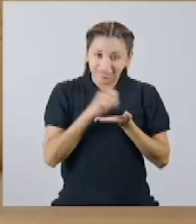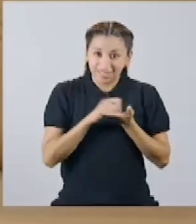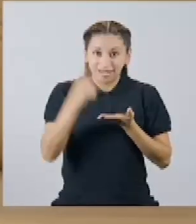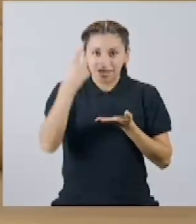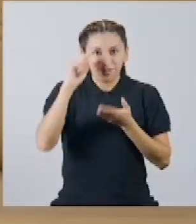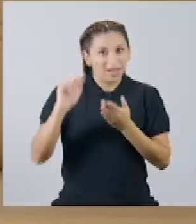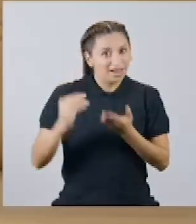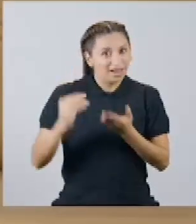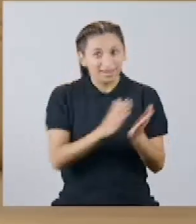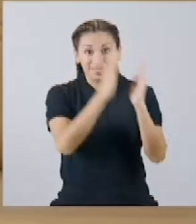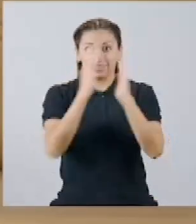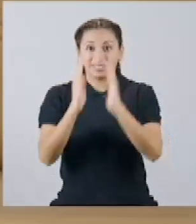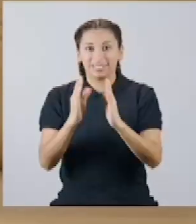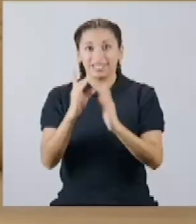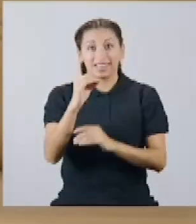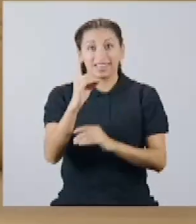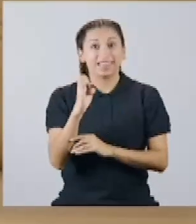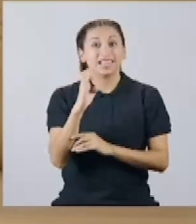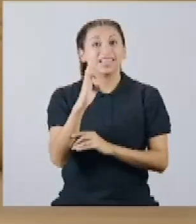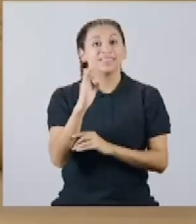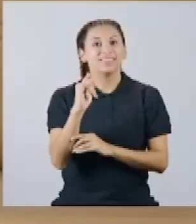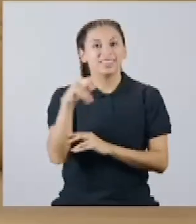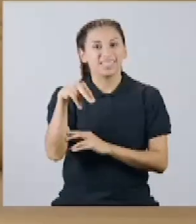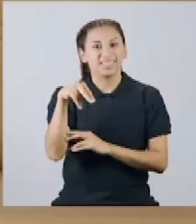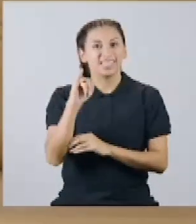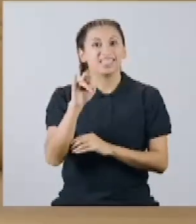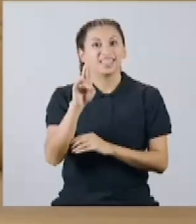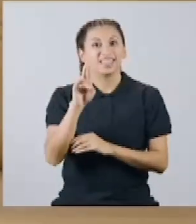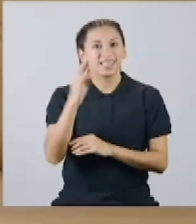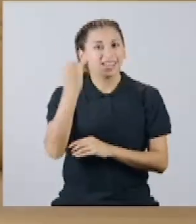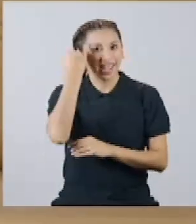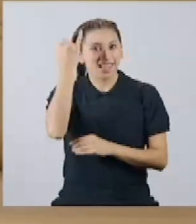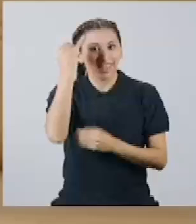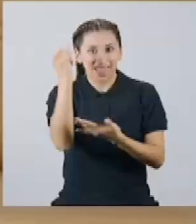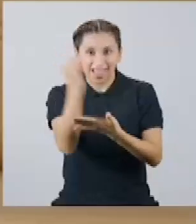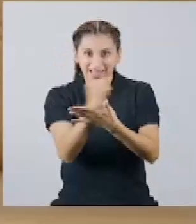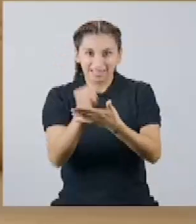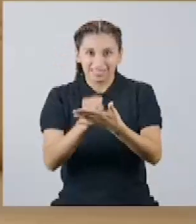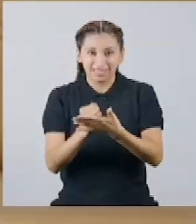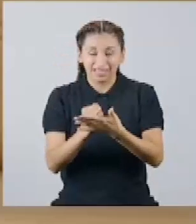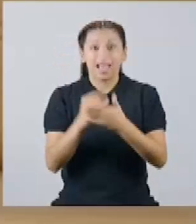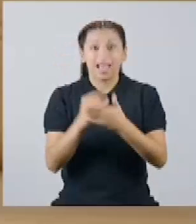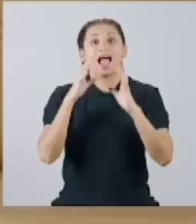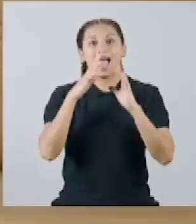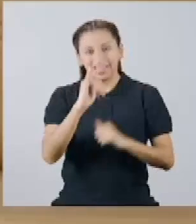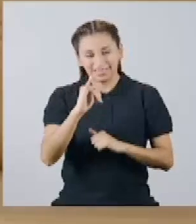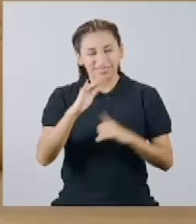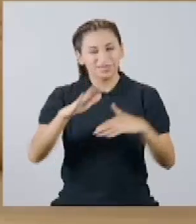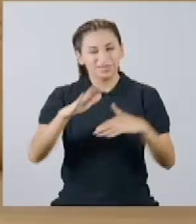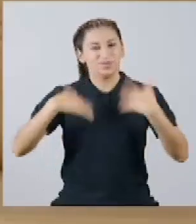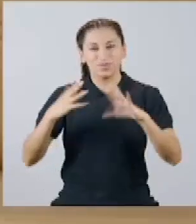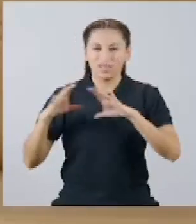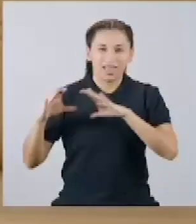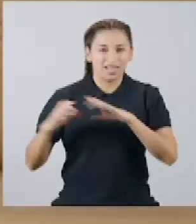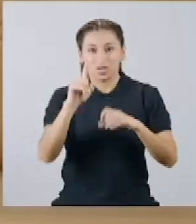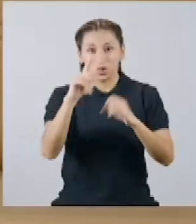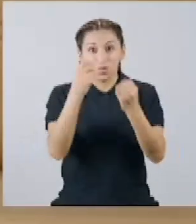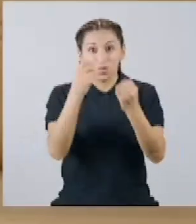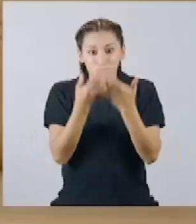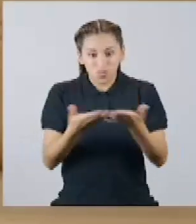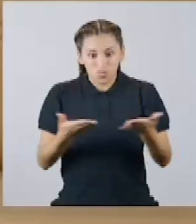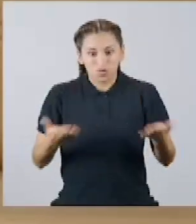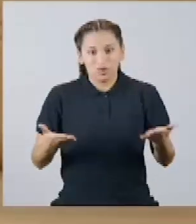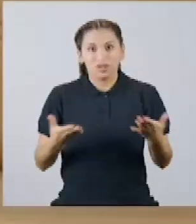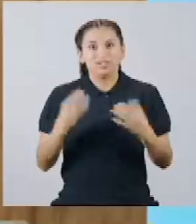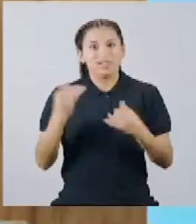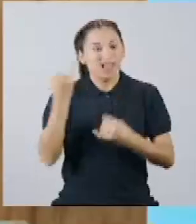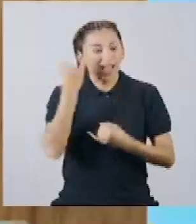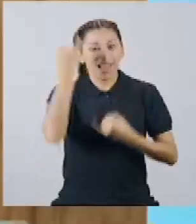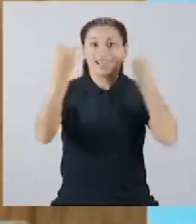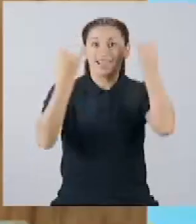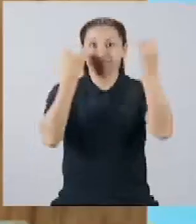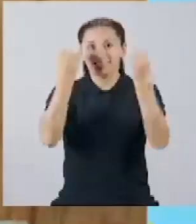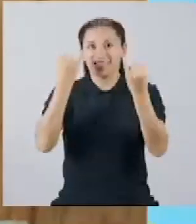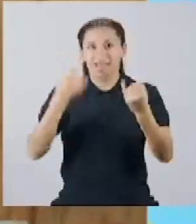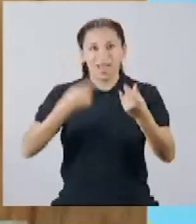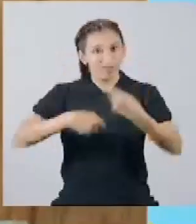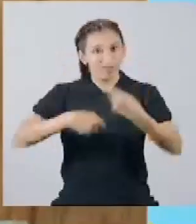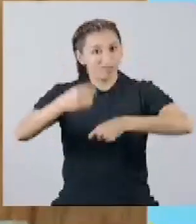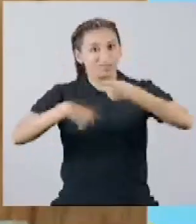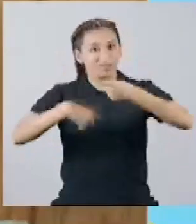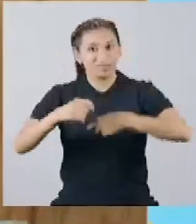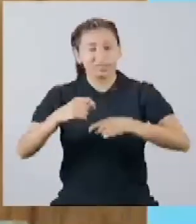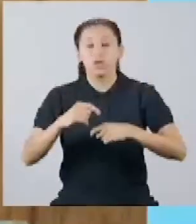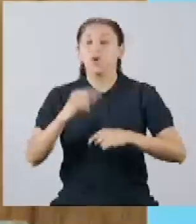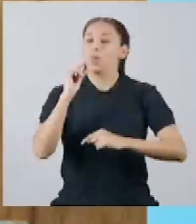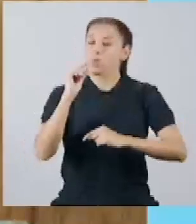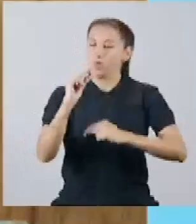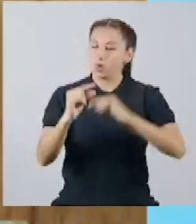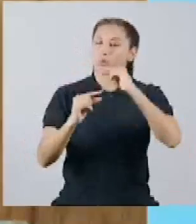fase definir del Design Thinking. Y así podamos crear un producto cultural innovador. Vamos poco